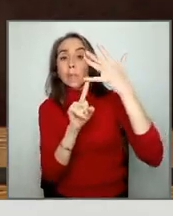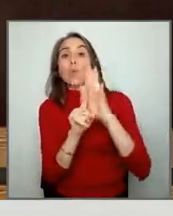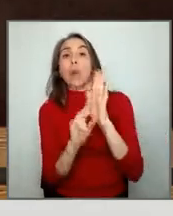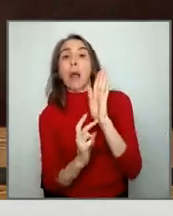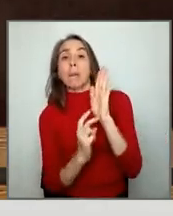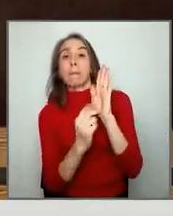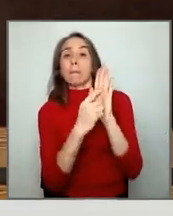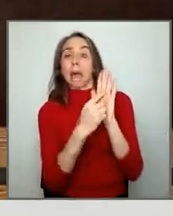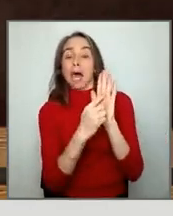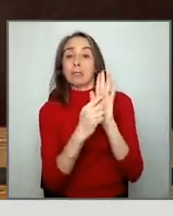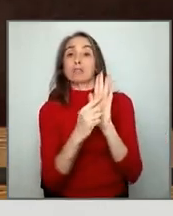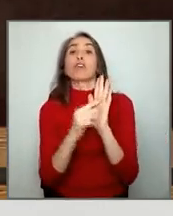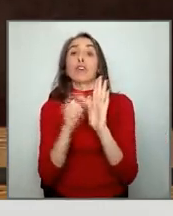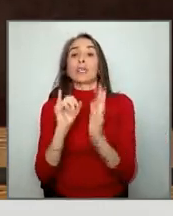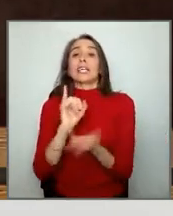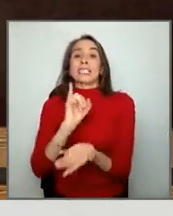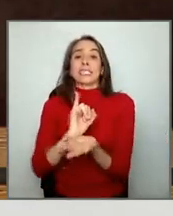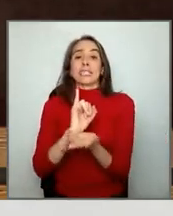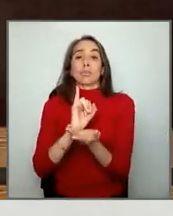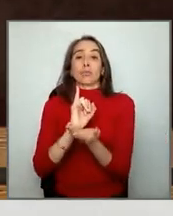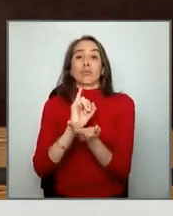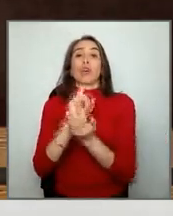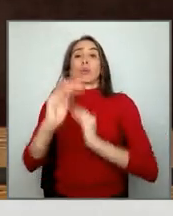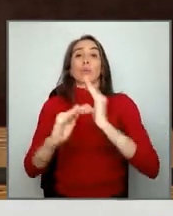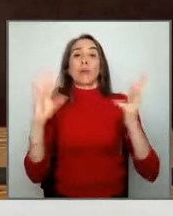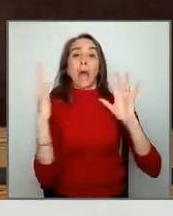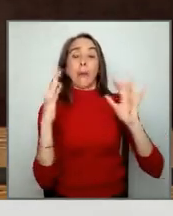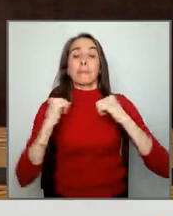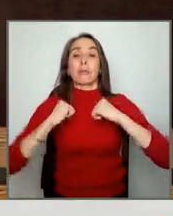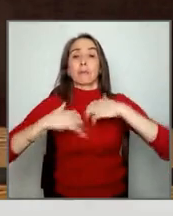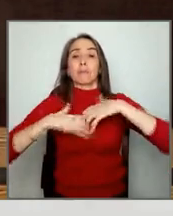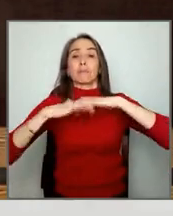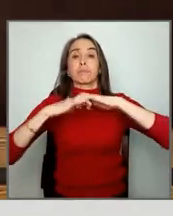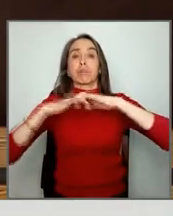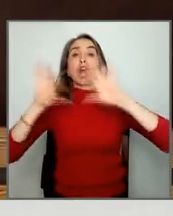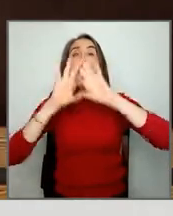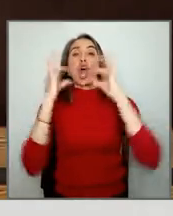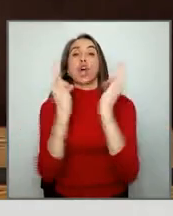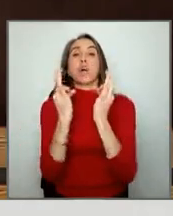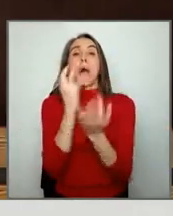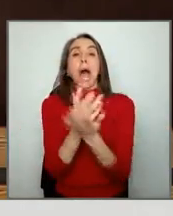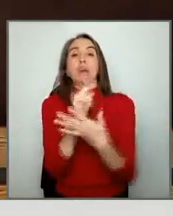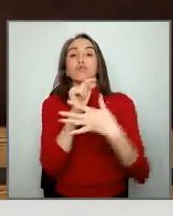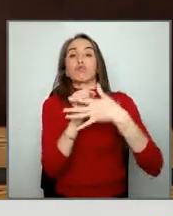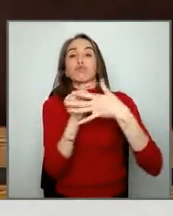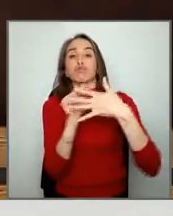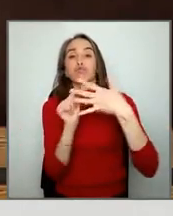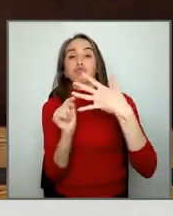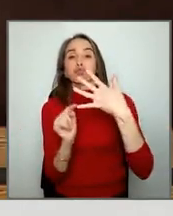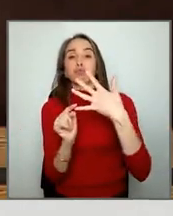robusta y completa para velar por nuestro patrimonio natural